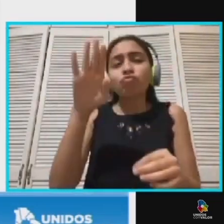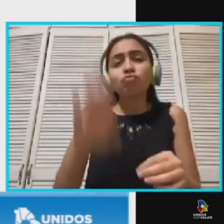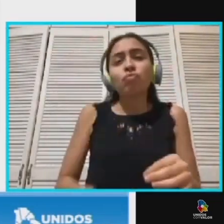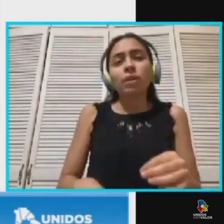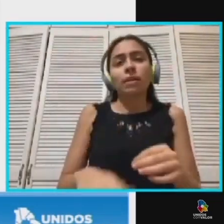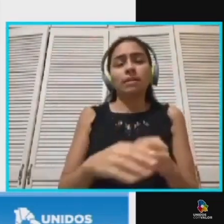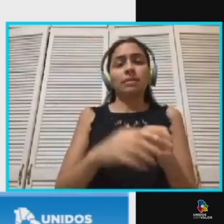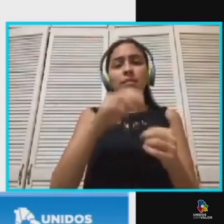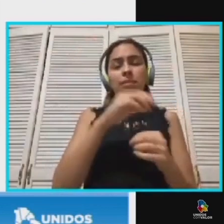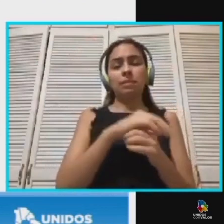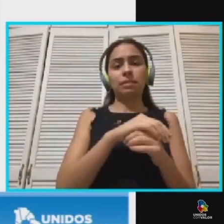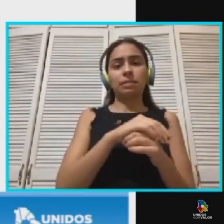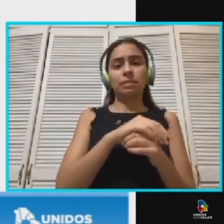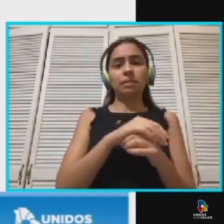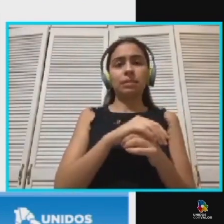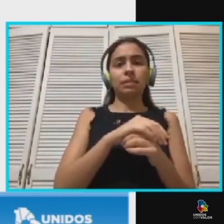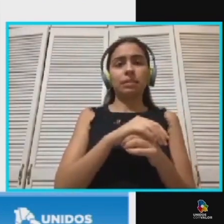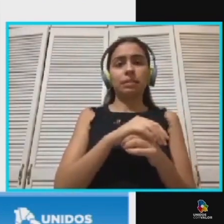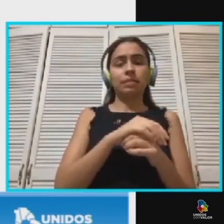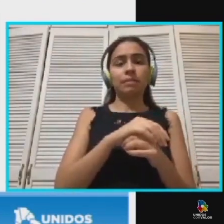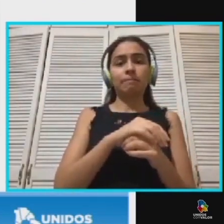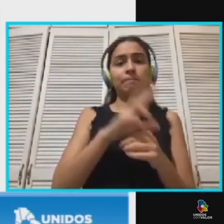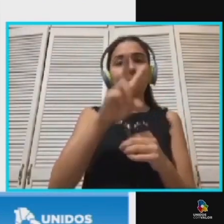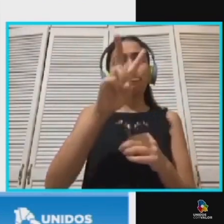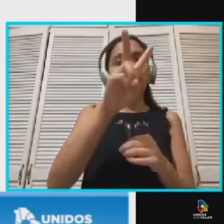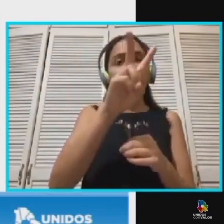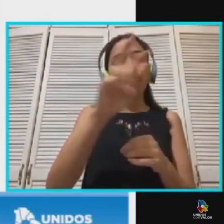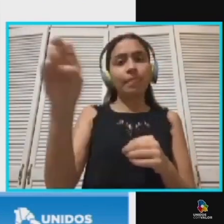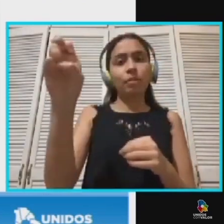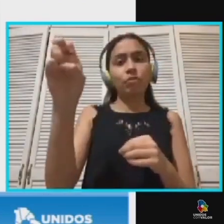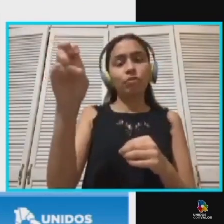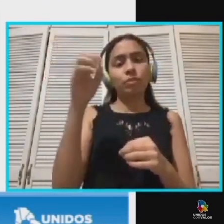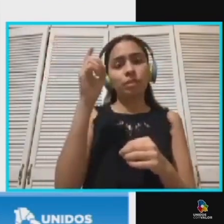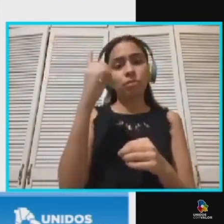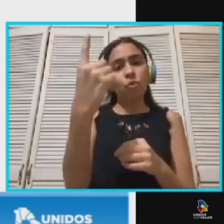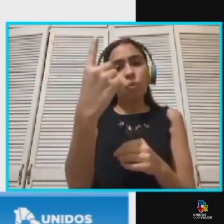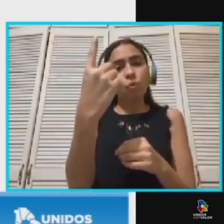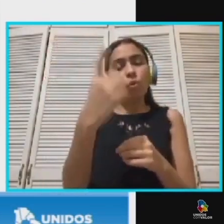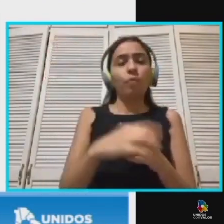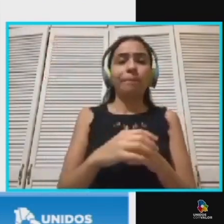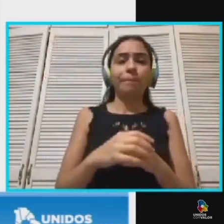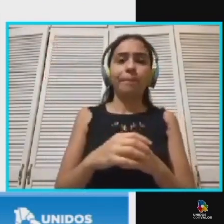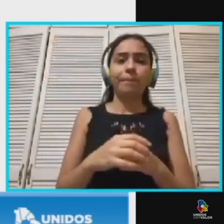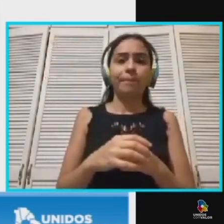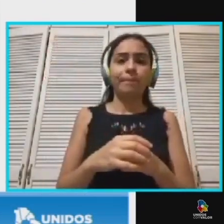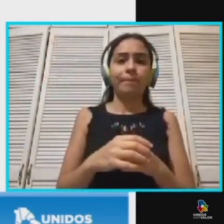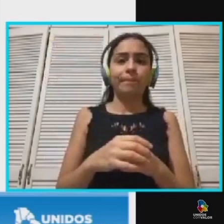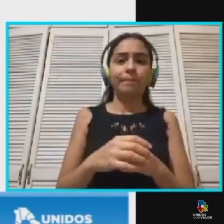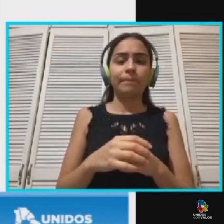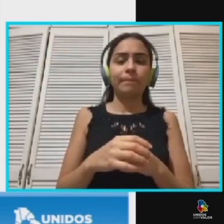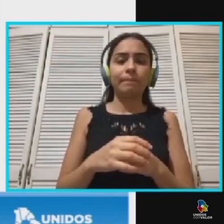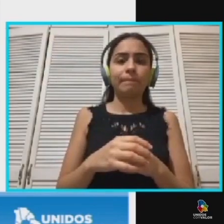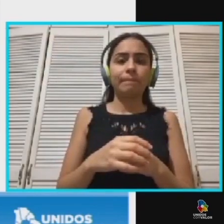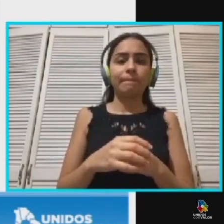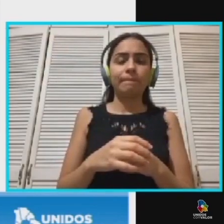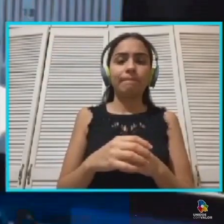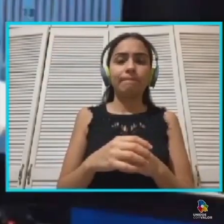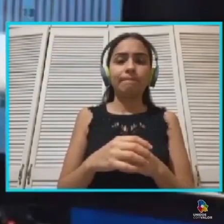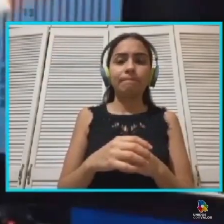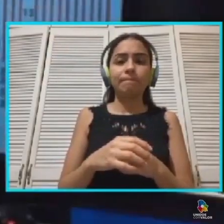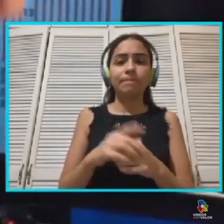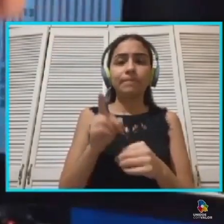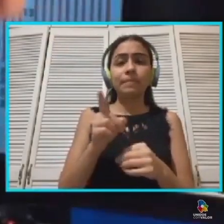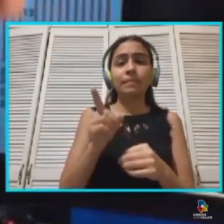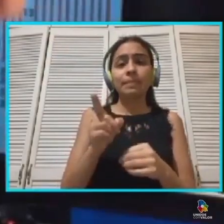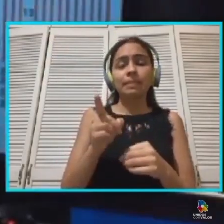no hubo defunciones reportadas el día de ayer, seguimos en 201. Sin embargo, sí hubo casos positivos.